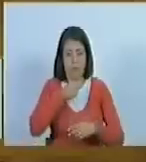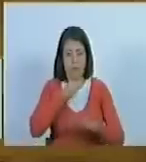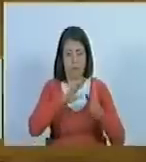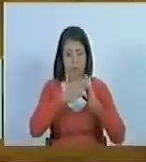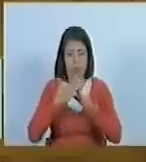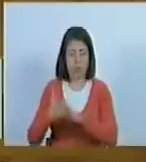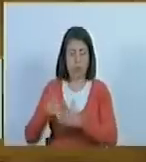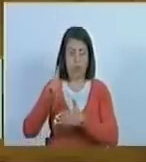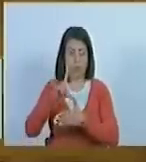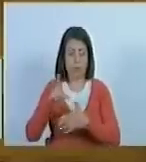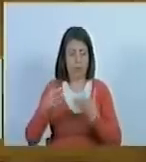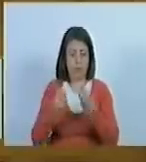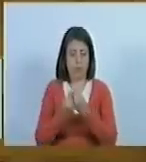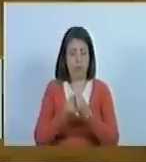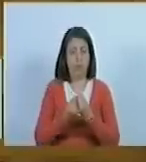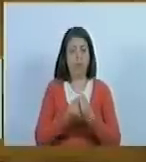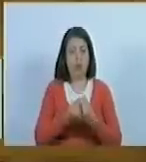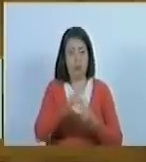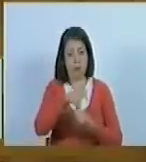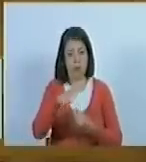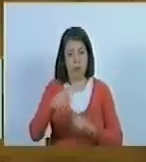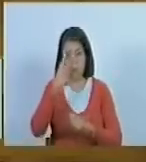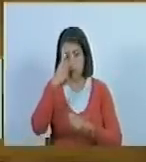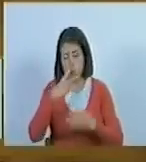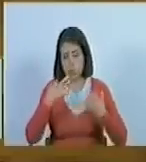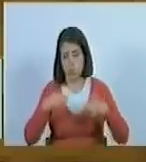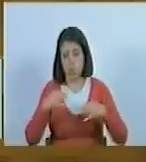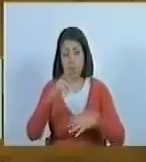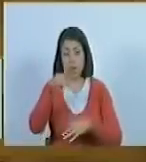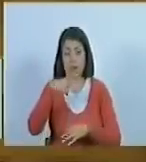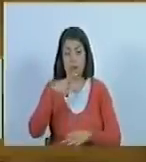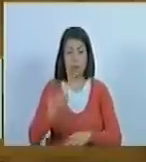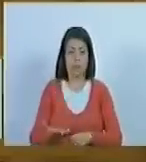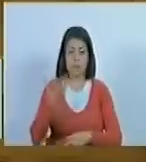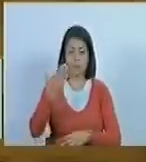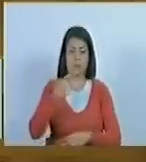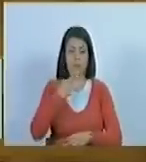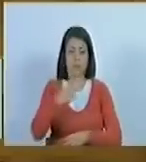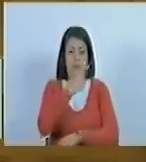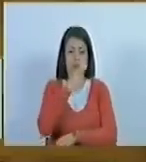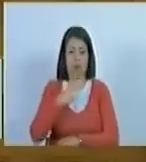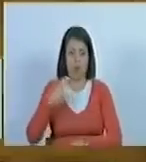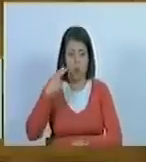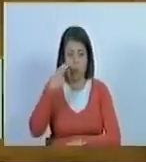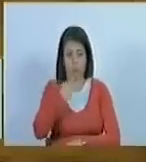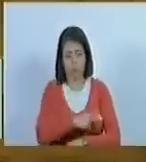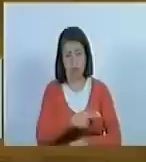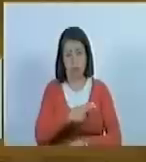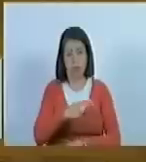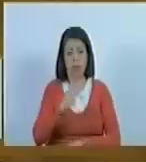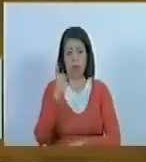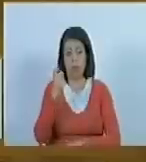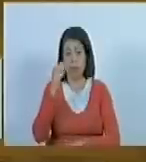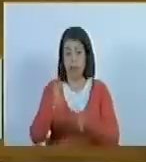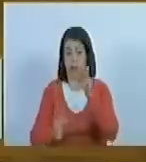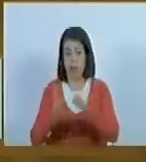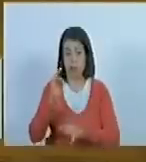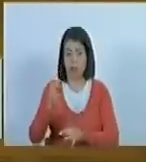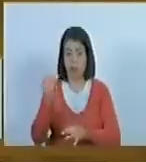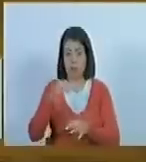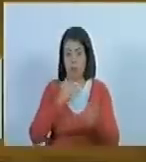América Latina al lado de la gente pobre y sencilla. Él también reivindica el compromiso frente a las injusticias, pero va más